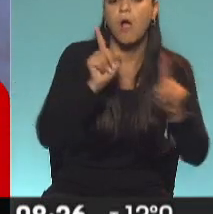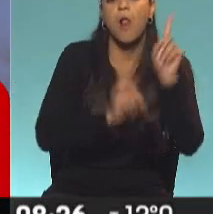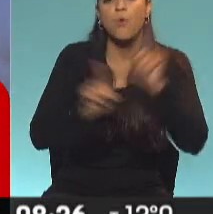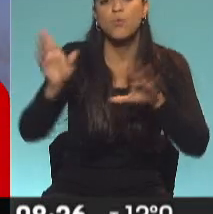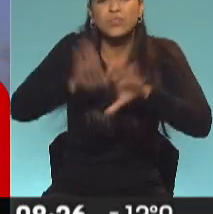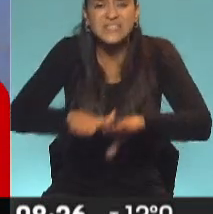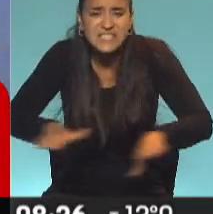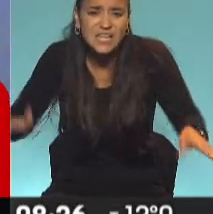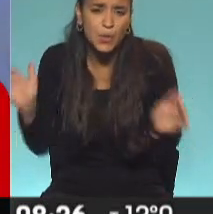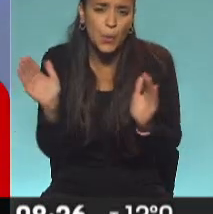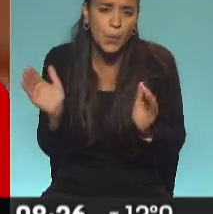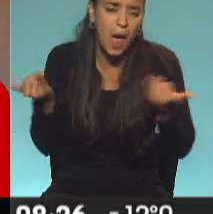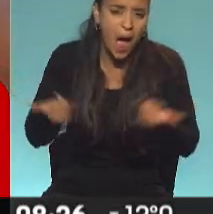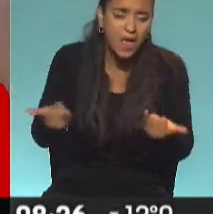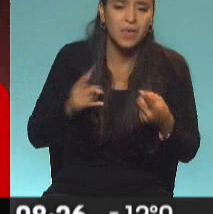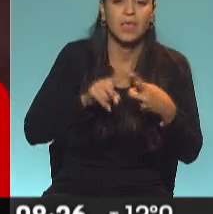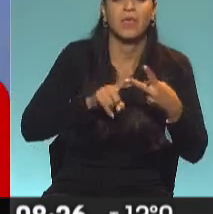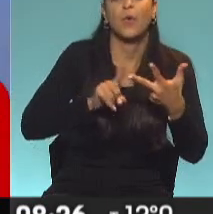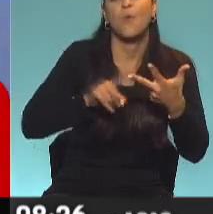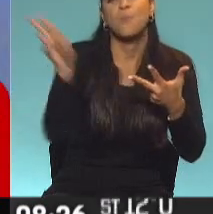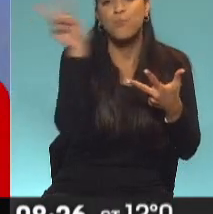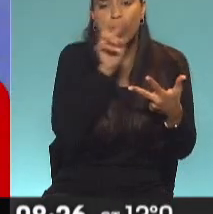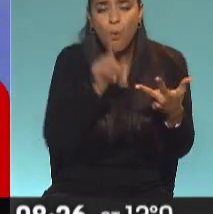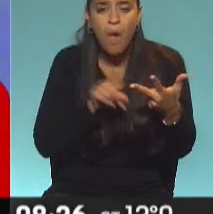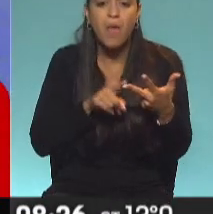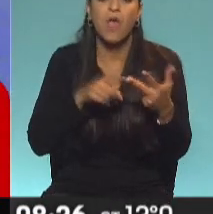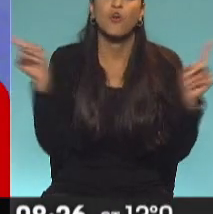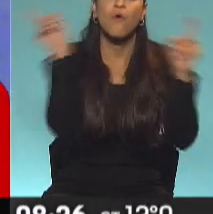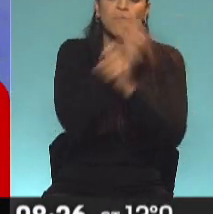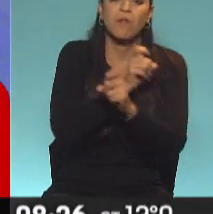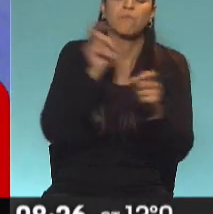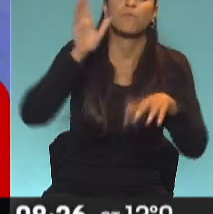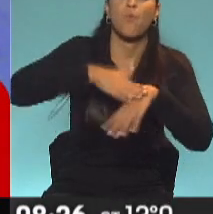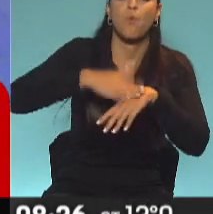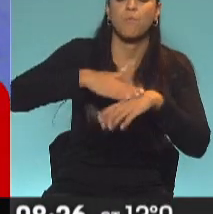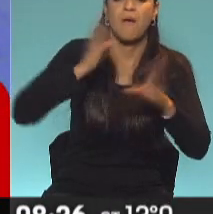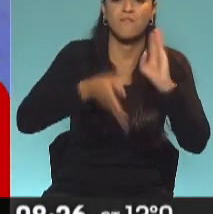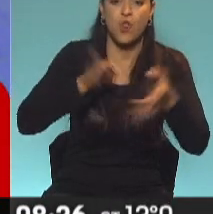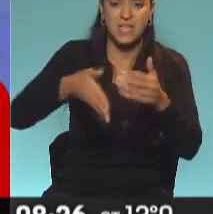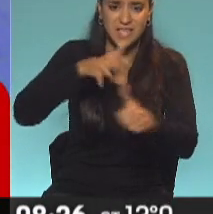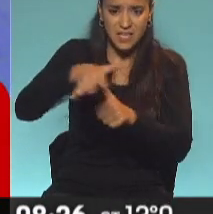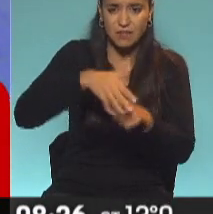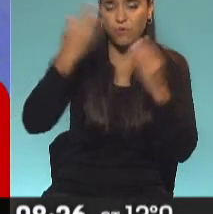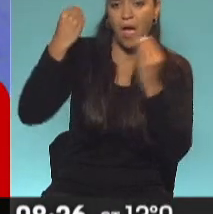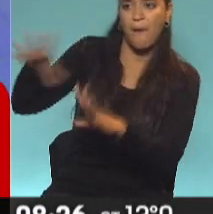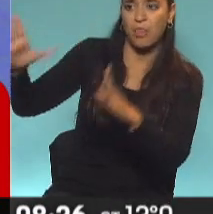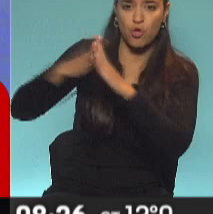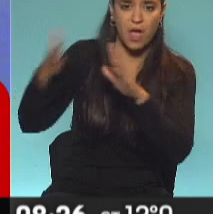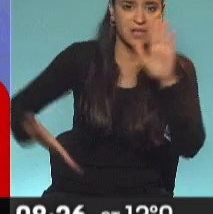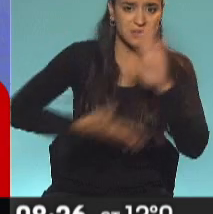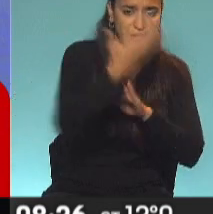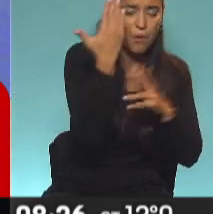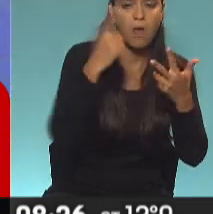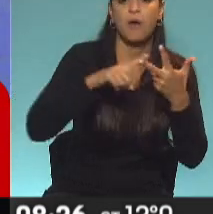chicos muy chiquitos, hay mujeres que tuvieron conflictos por violencia de género y que por ese motivo abandonaron sus domicilios.